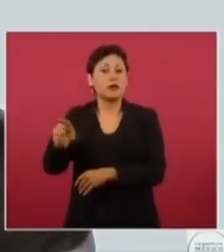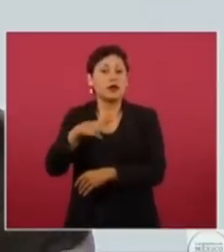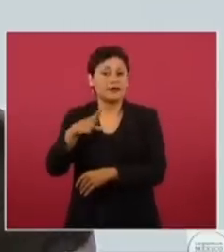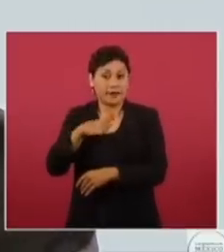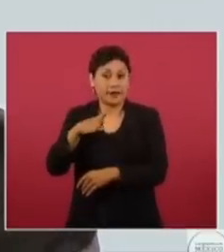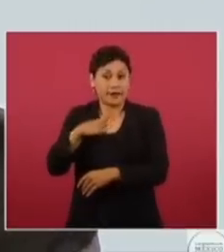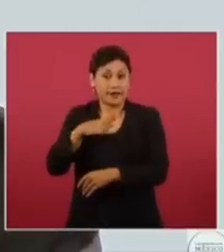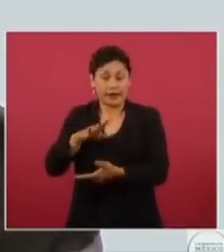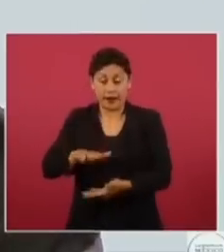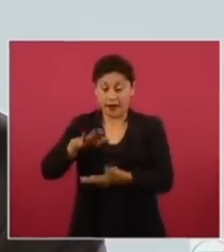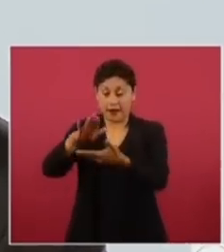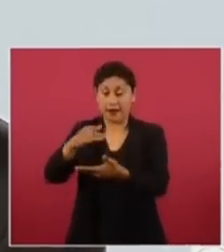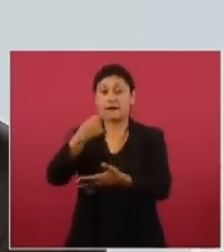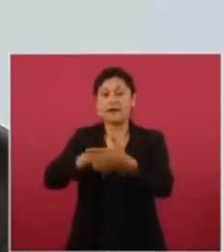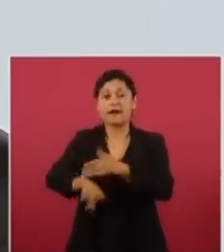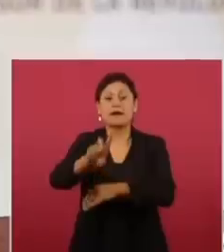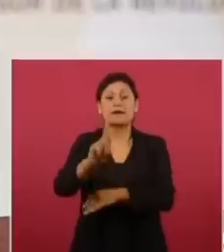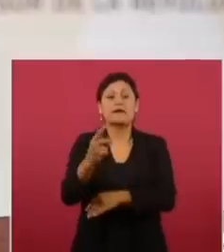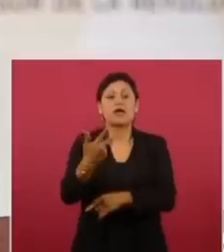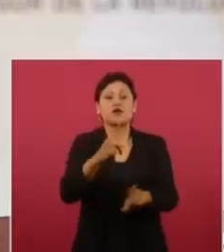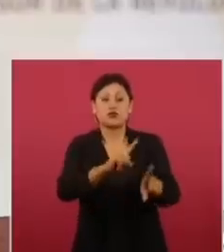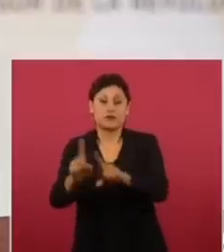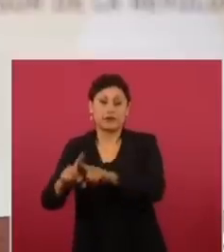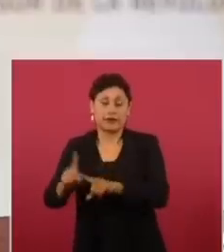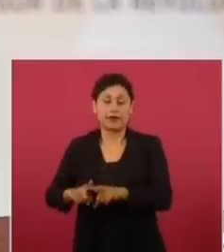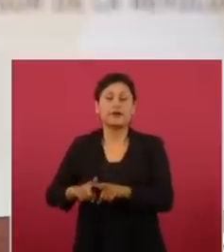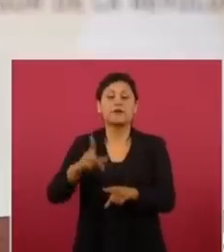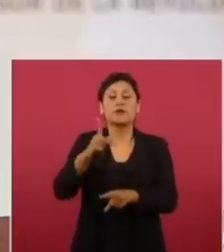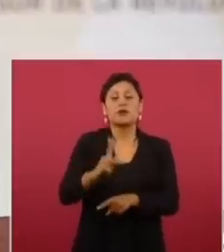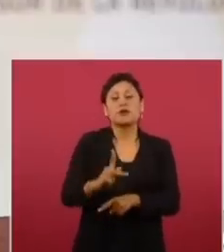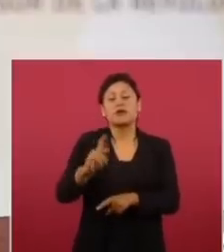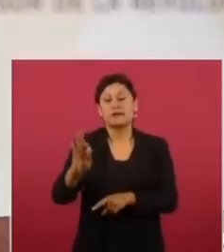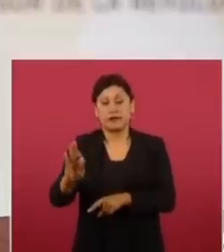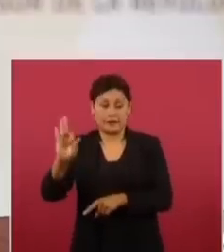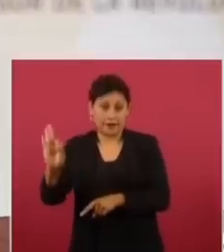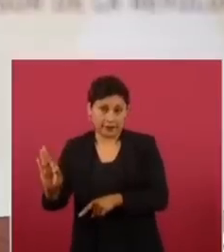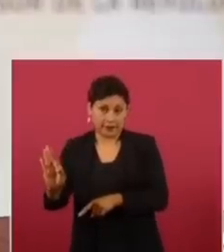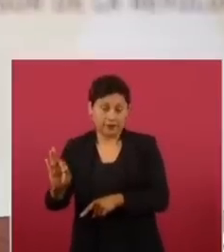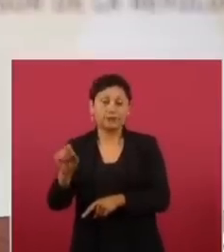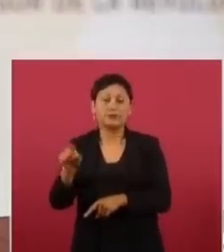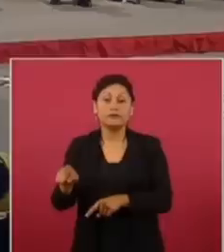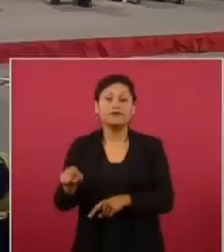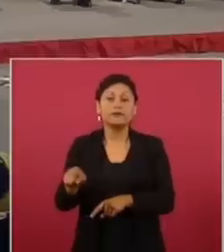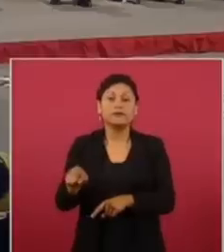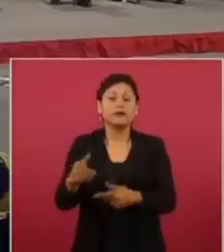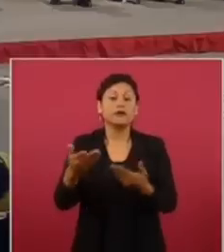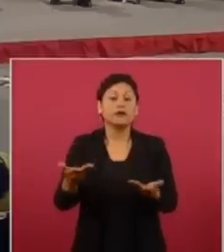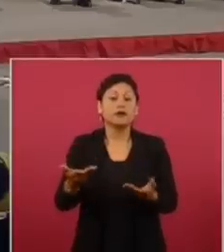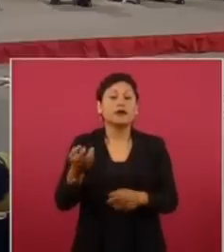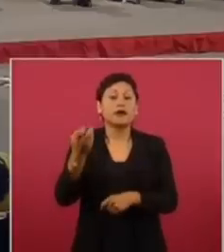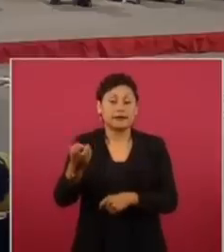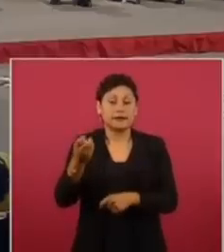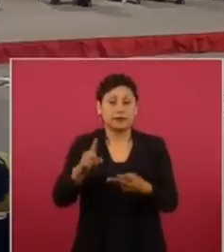38 denuncias presentadas por la Procuraduría Fiscal de la Federación, la Unidad de Inteligencia